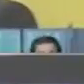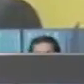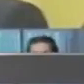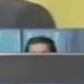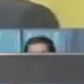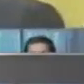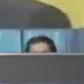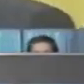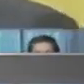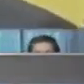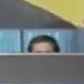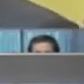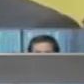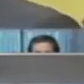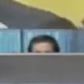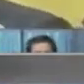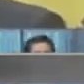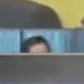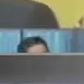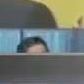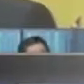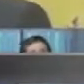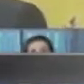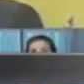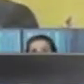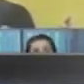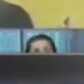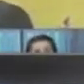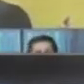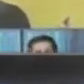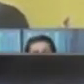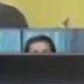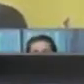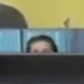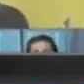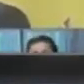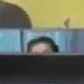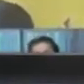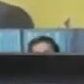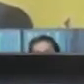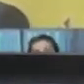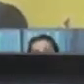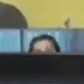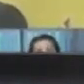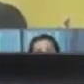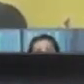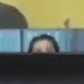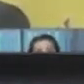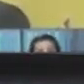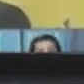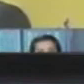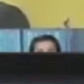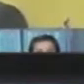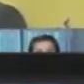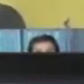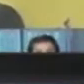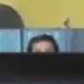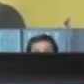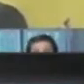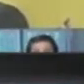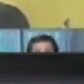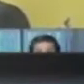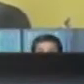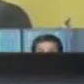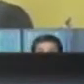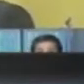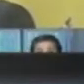muchas gracias por sus palabras un saludo fraterno al pueblo venezolano es la primera visita mía fuera